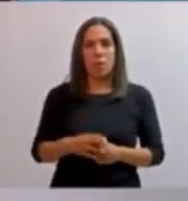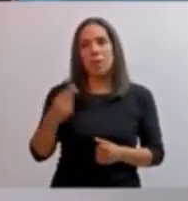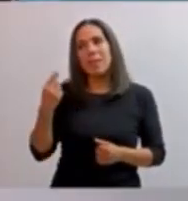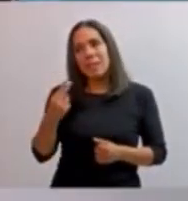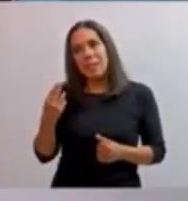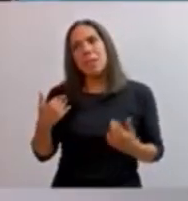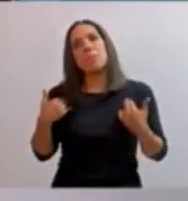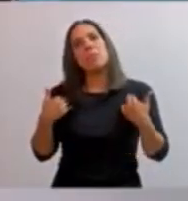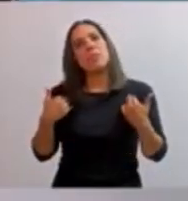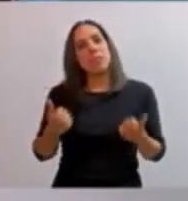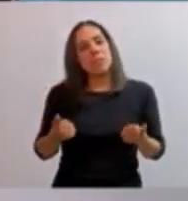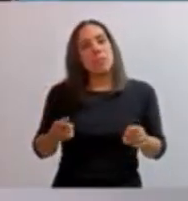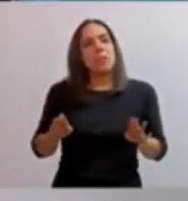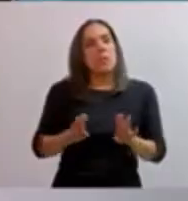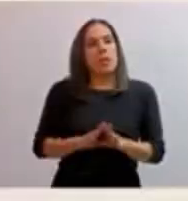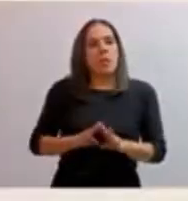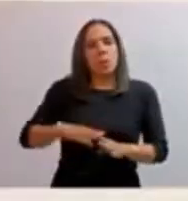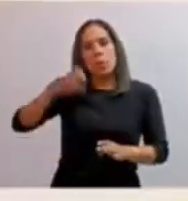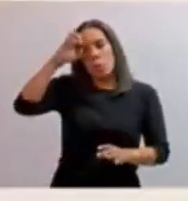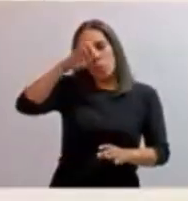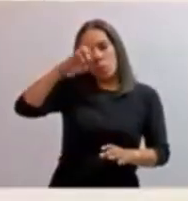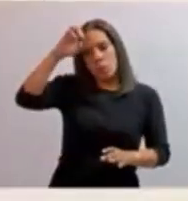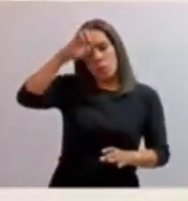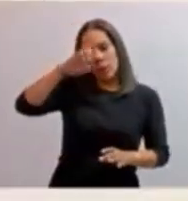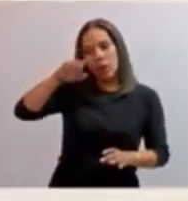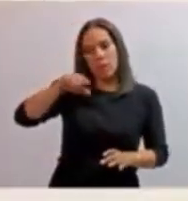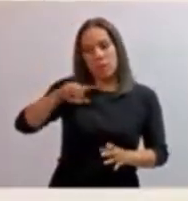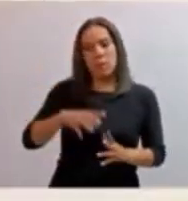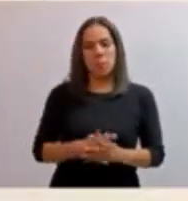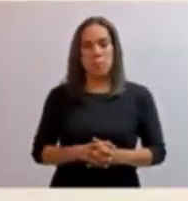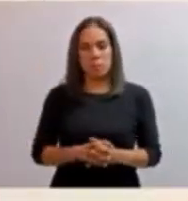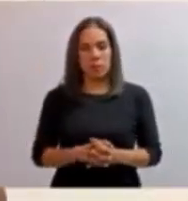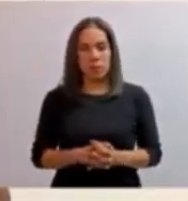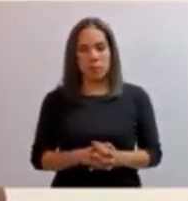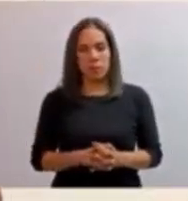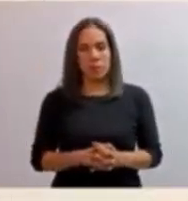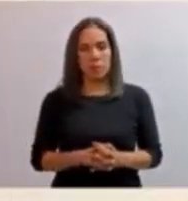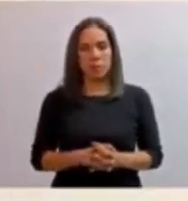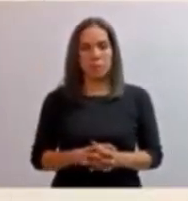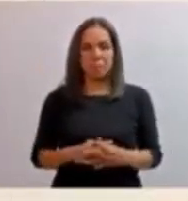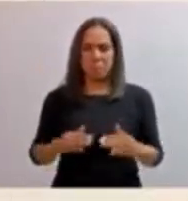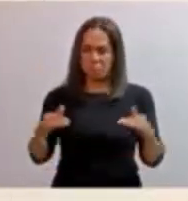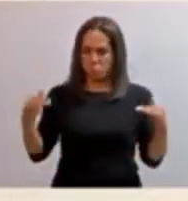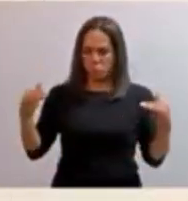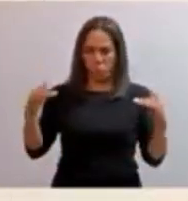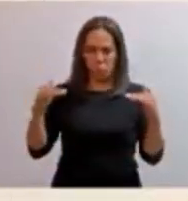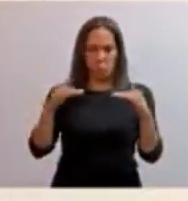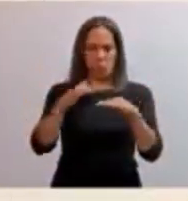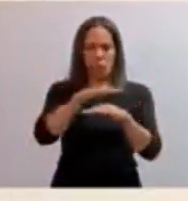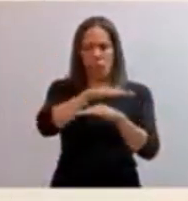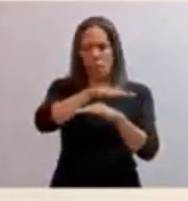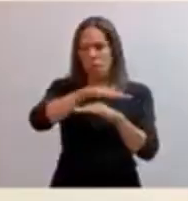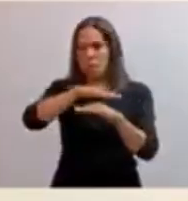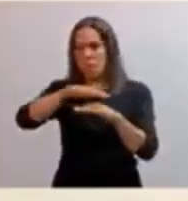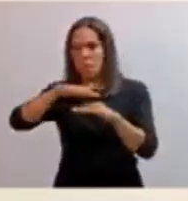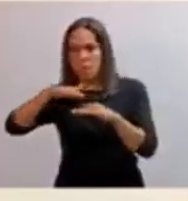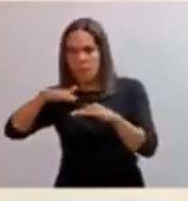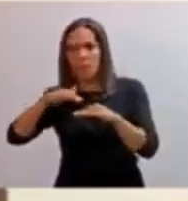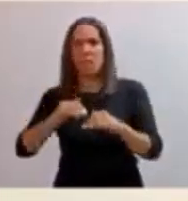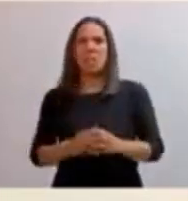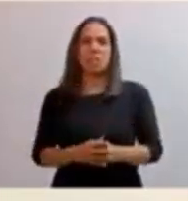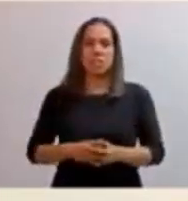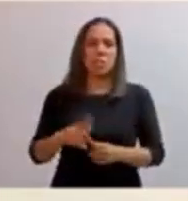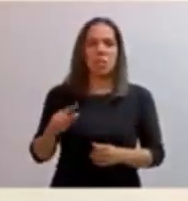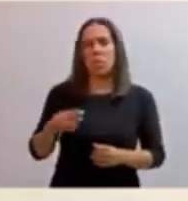misma tipo de experiencia que estaban compartiendo, y además que fue totalmente horizontal. No era que la persona que